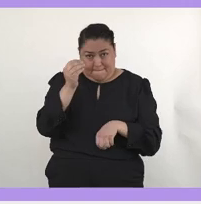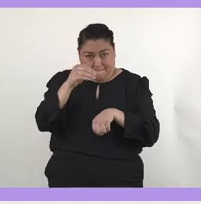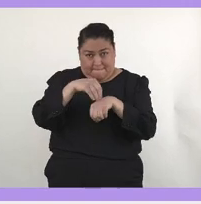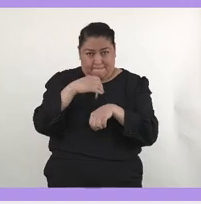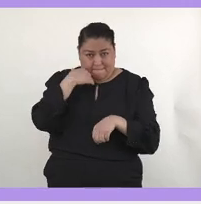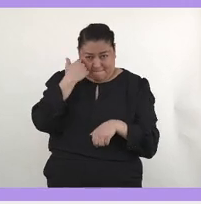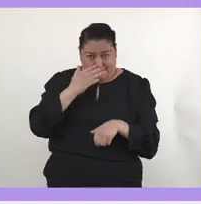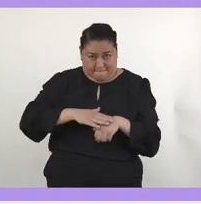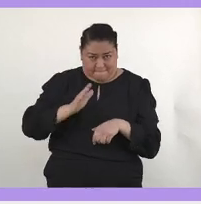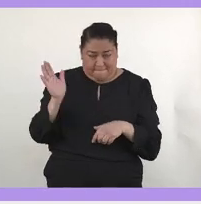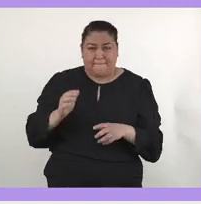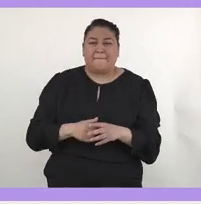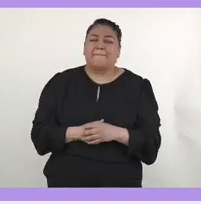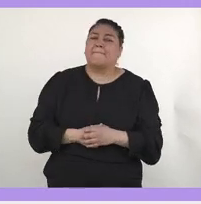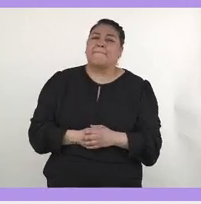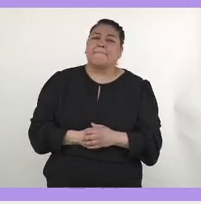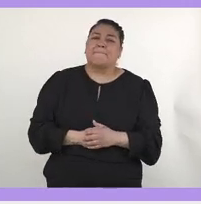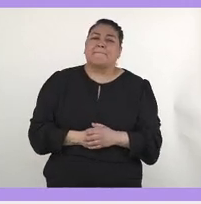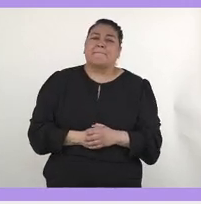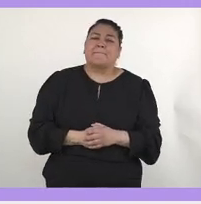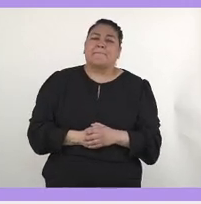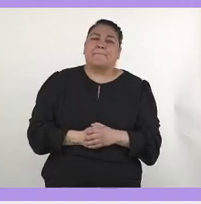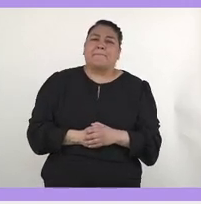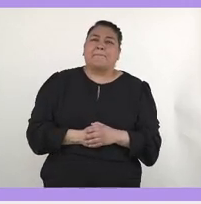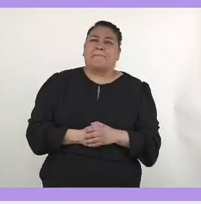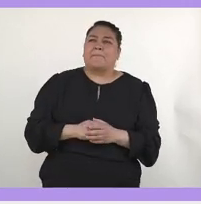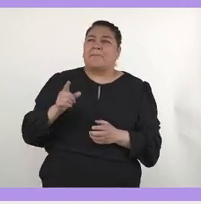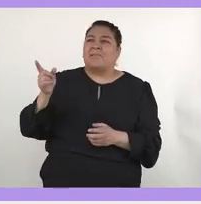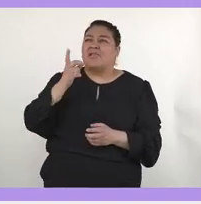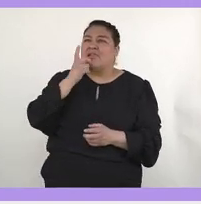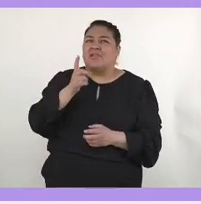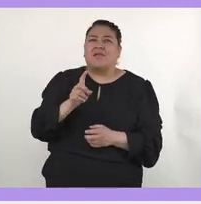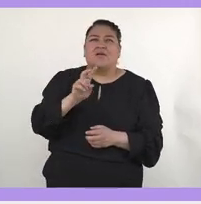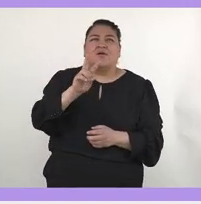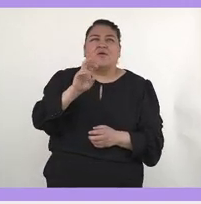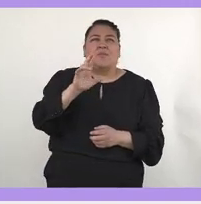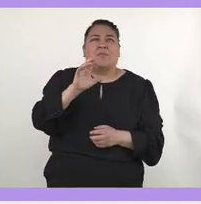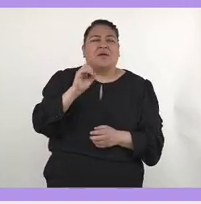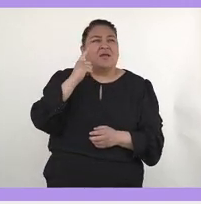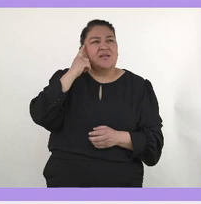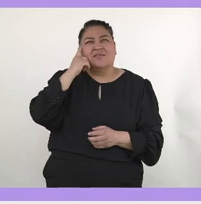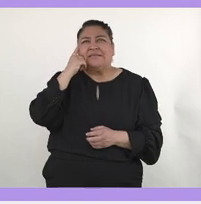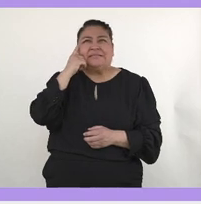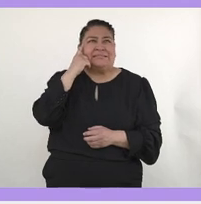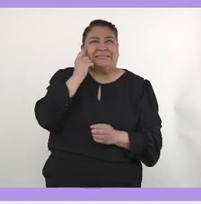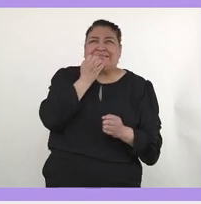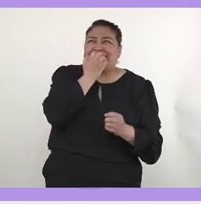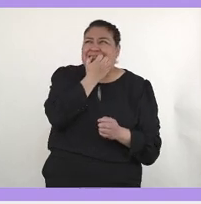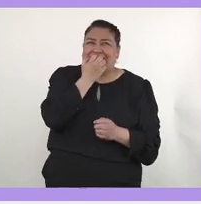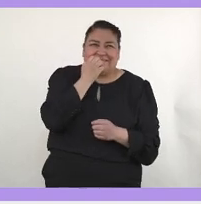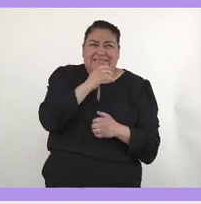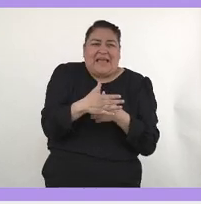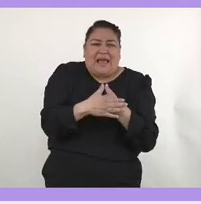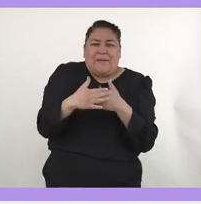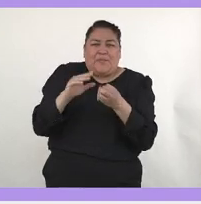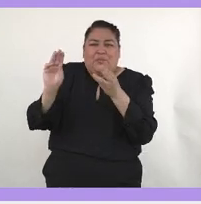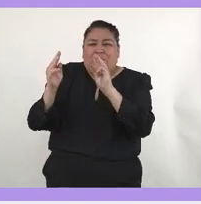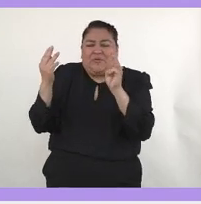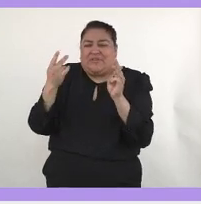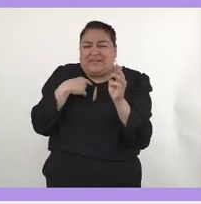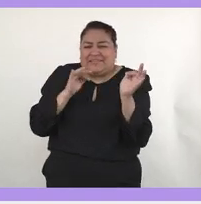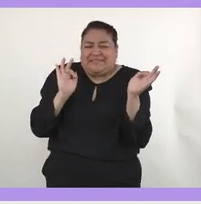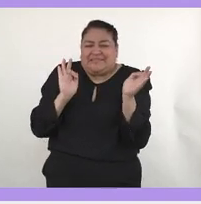que va a estar interesante que va a estar transmitiendo verano Y solo Pensé en mi premundial preguntial de la 20